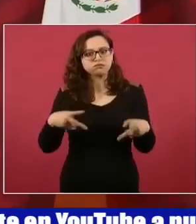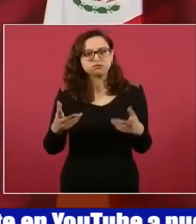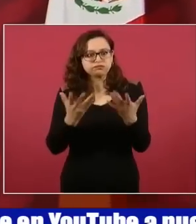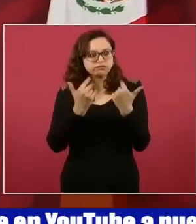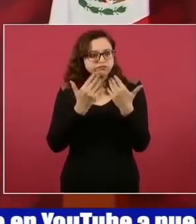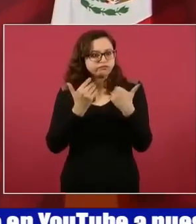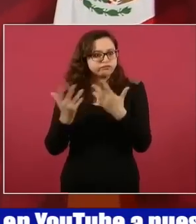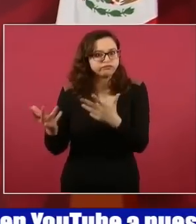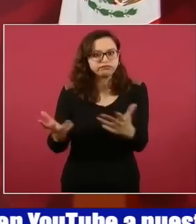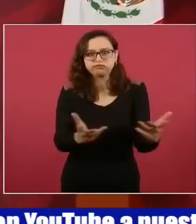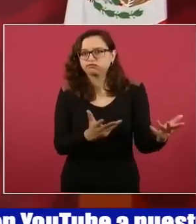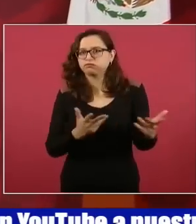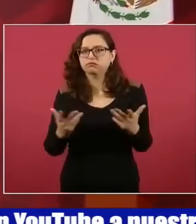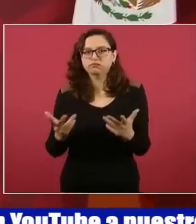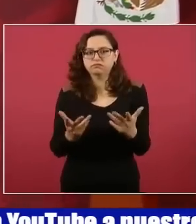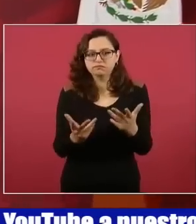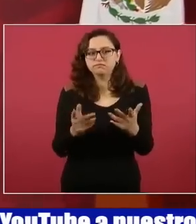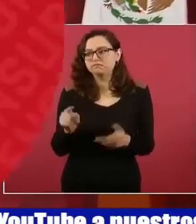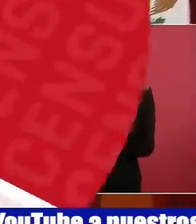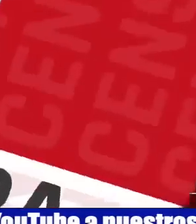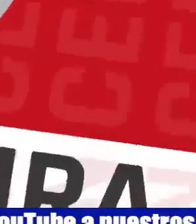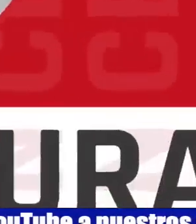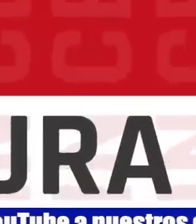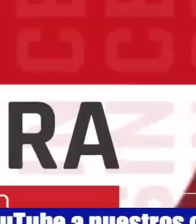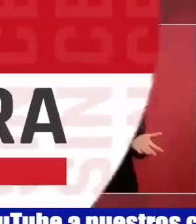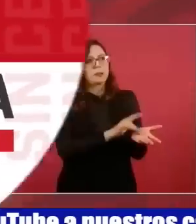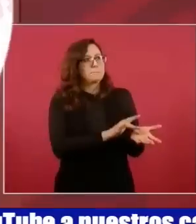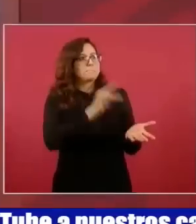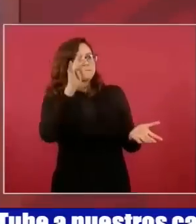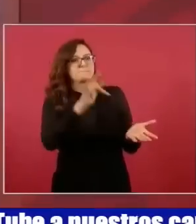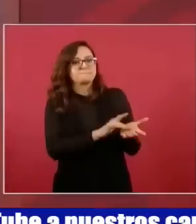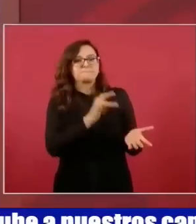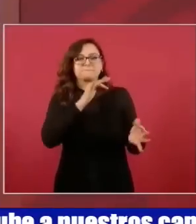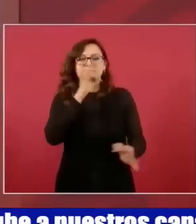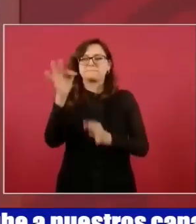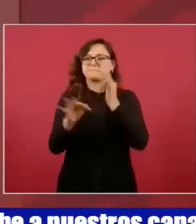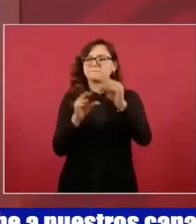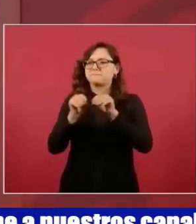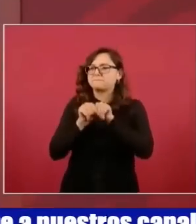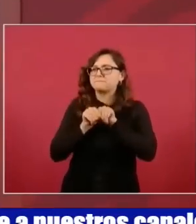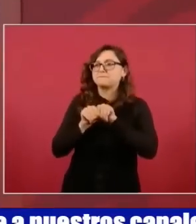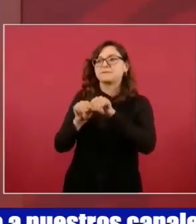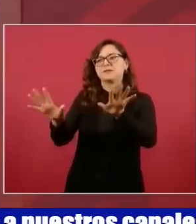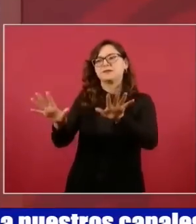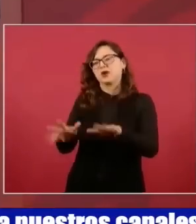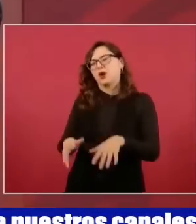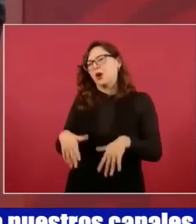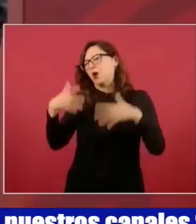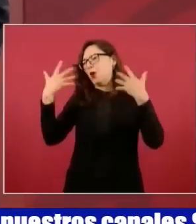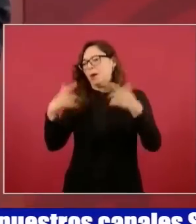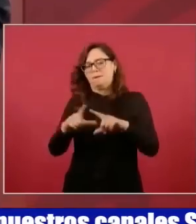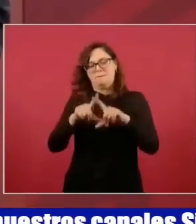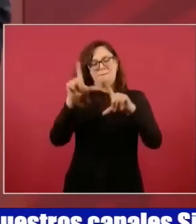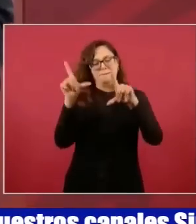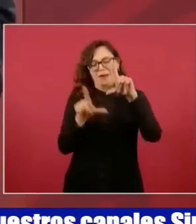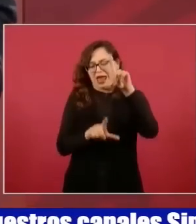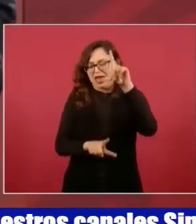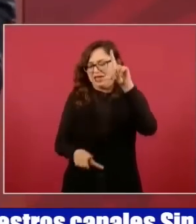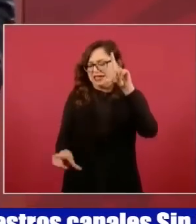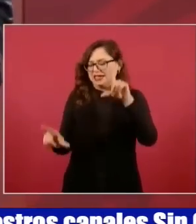conversando con Luis Guillermo Hernández. Hablando de que se incendiaba el país